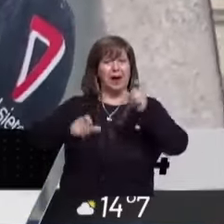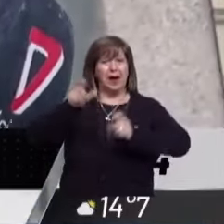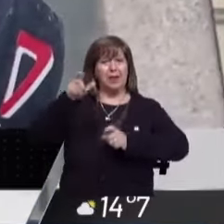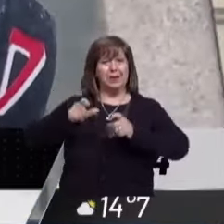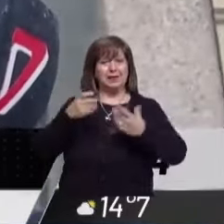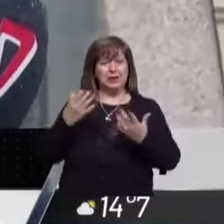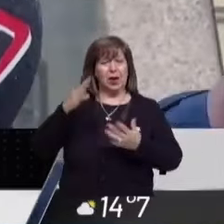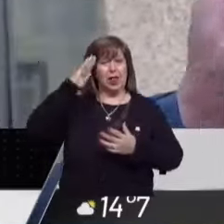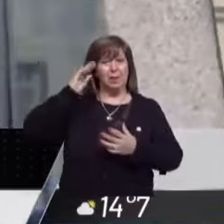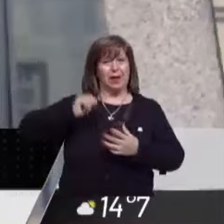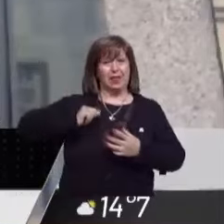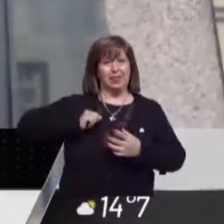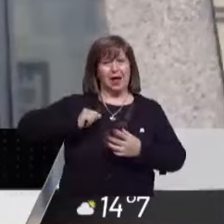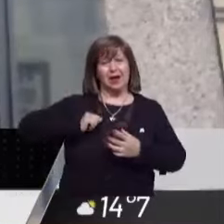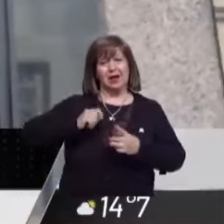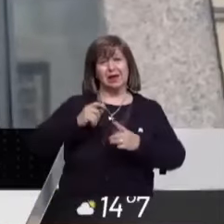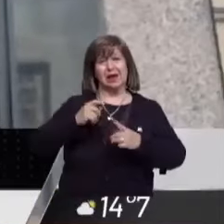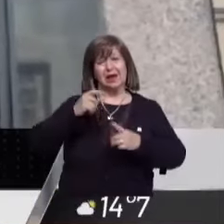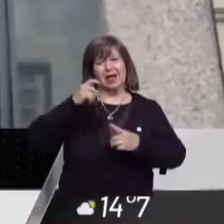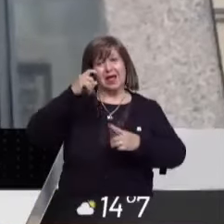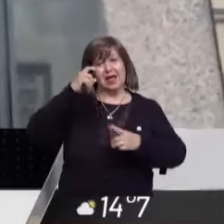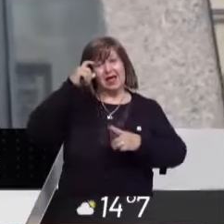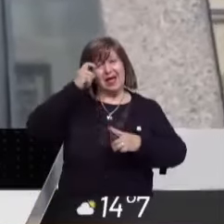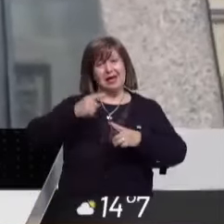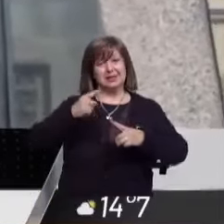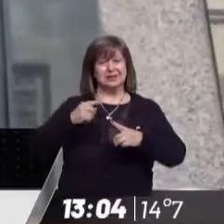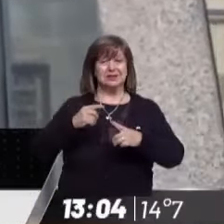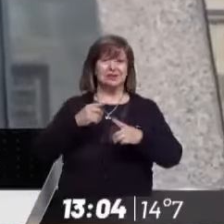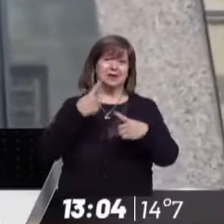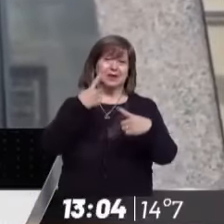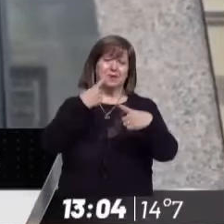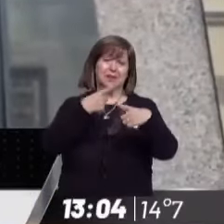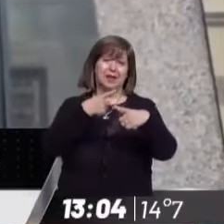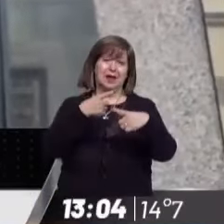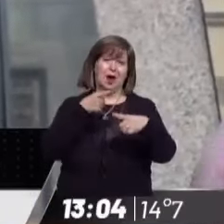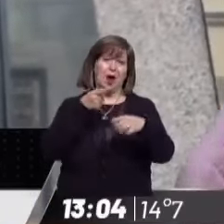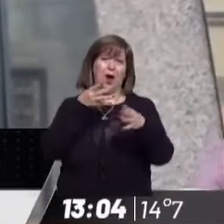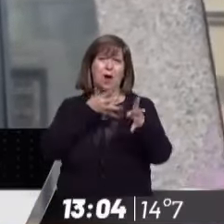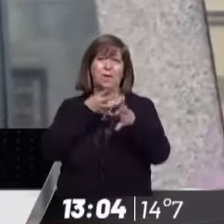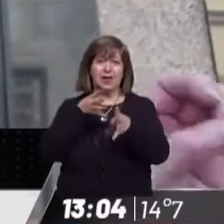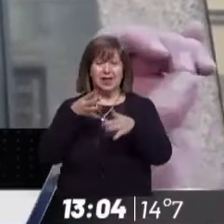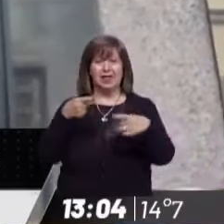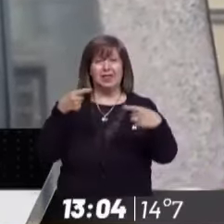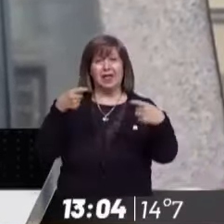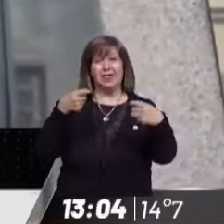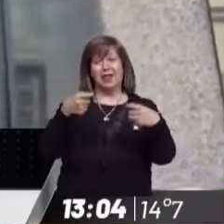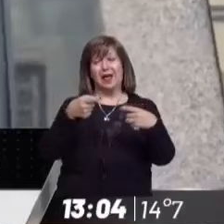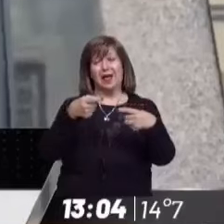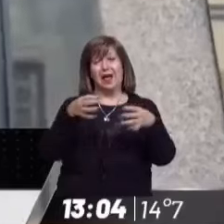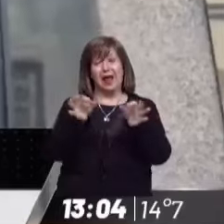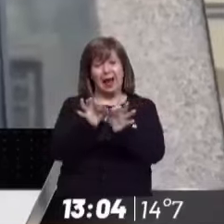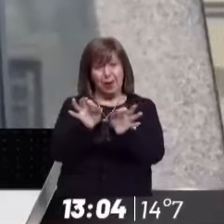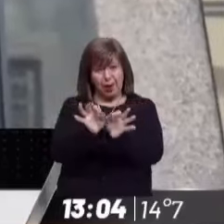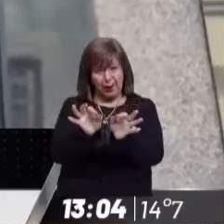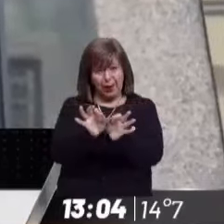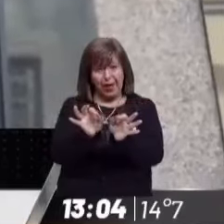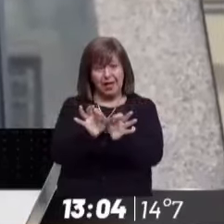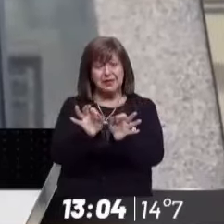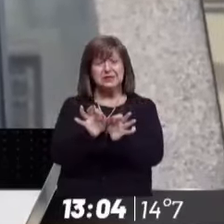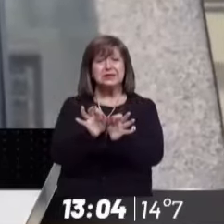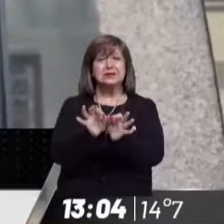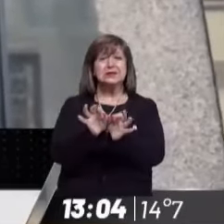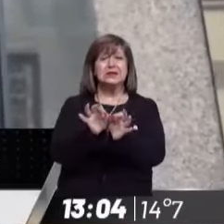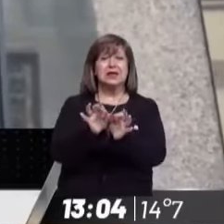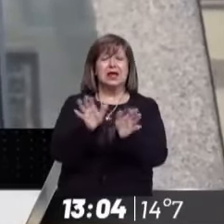Quizás pueda cancelar. Ser el próximo paso. Sí. Así que bueno, estamos acá muy contentos con esto, que se ha logrado acá en Ciudad, que